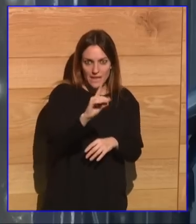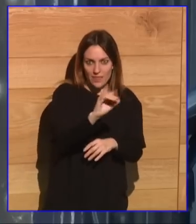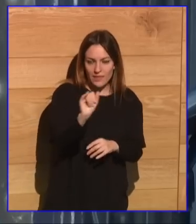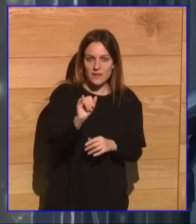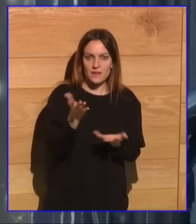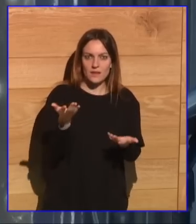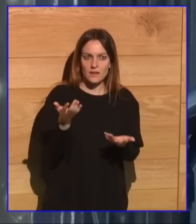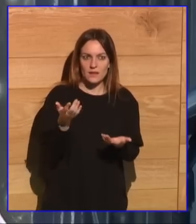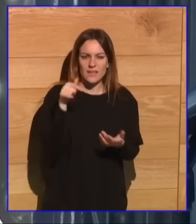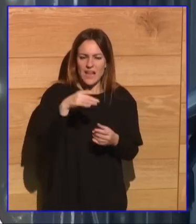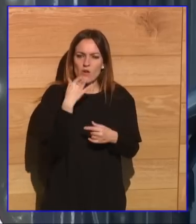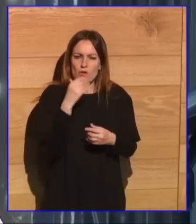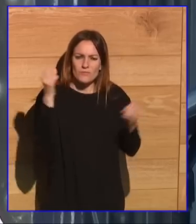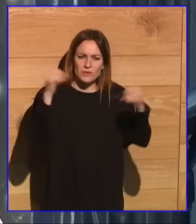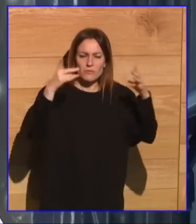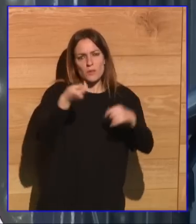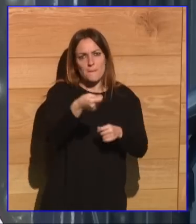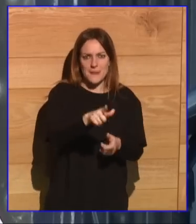de iluminación.